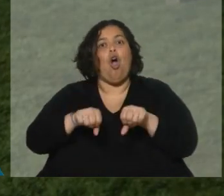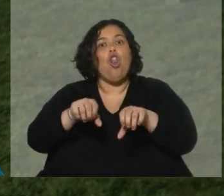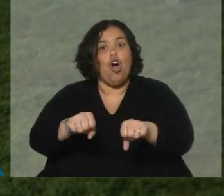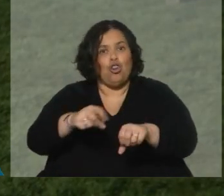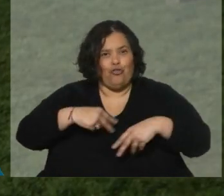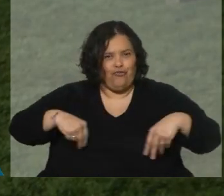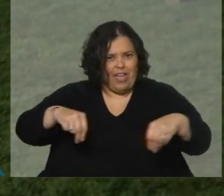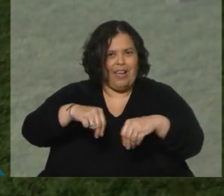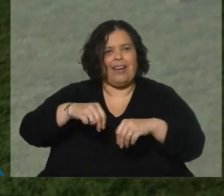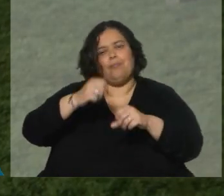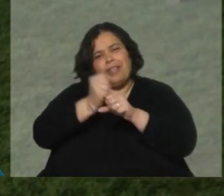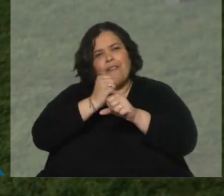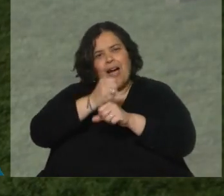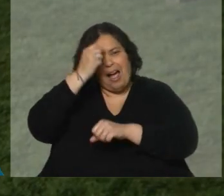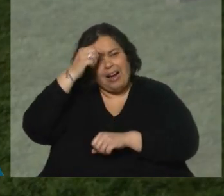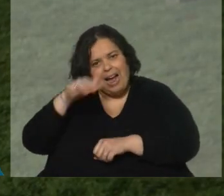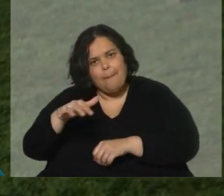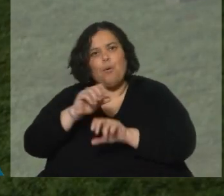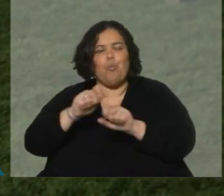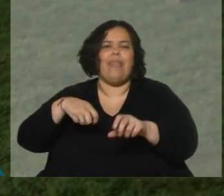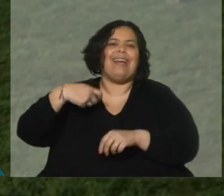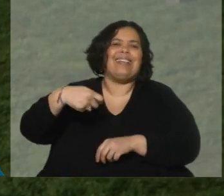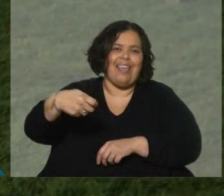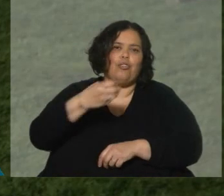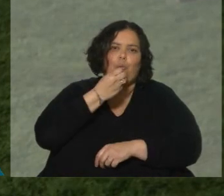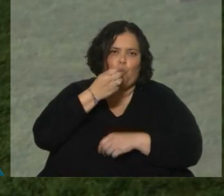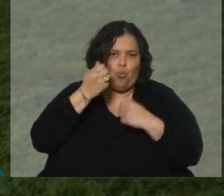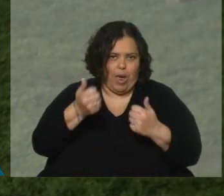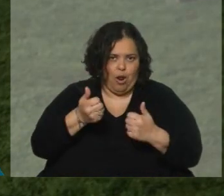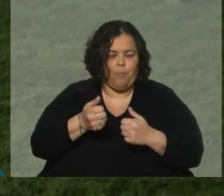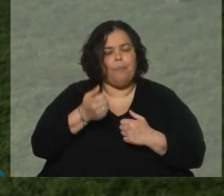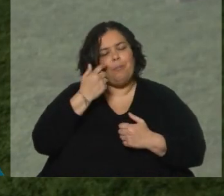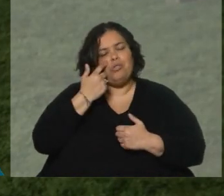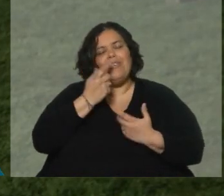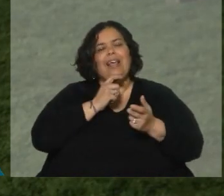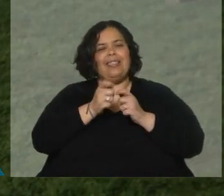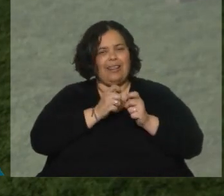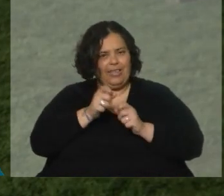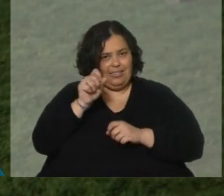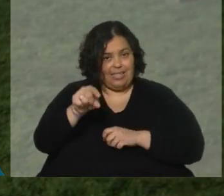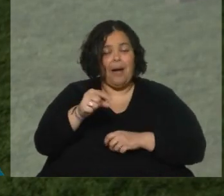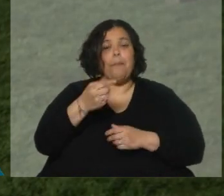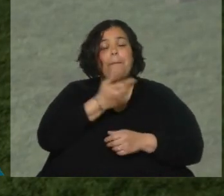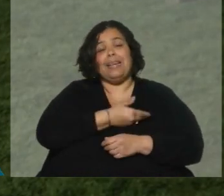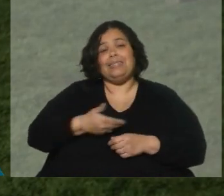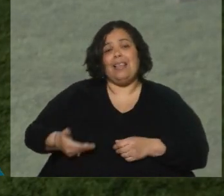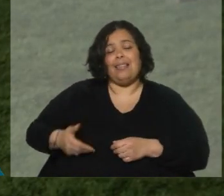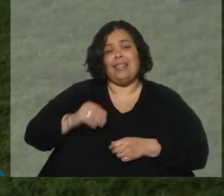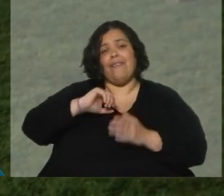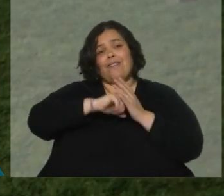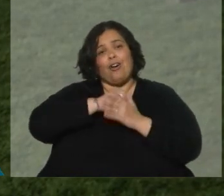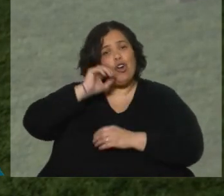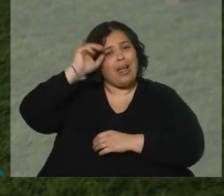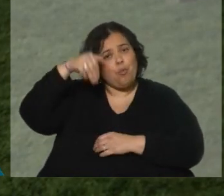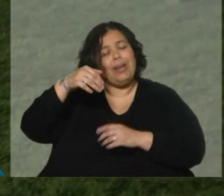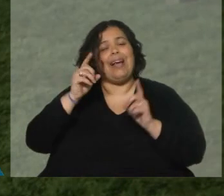si te parece vamos ya a ver esta entrevista este informe que hemos preparado con en entrevista con el presidente del Banco República y